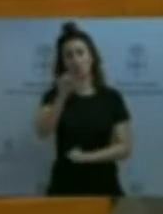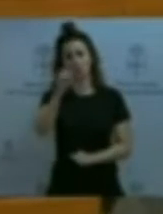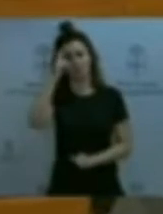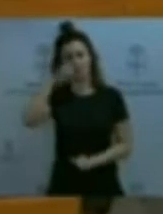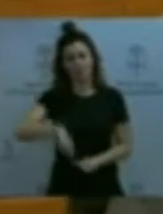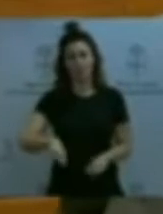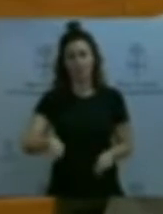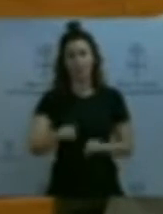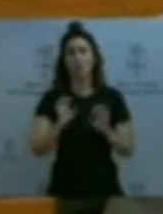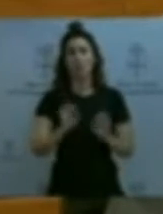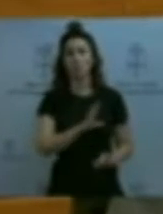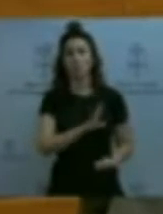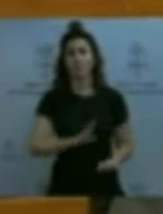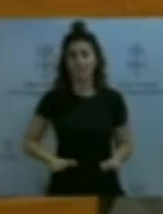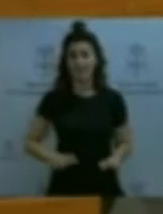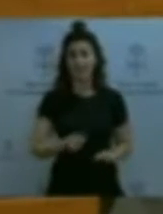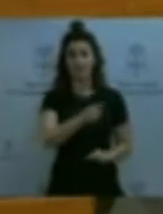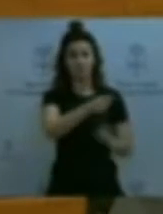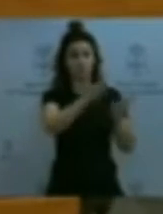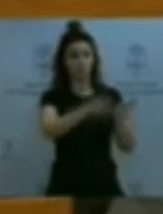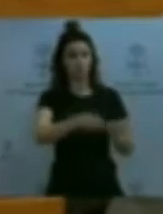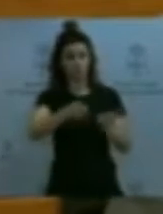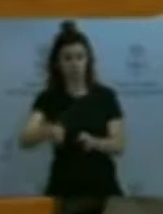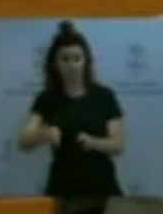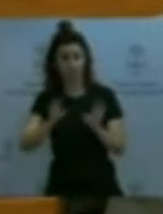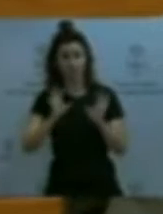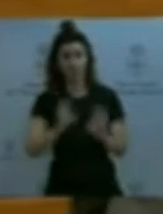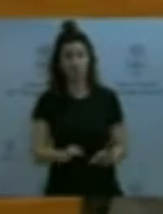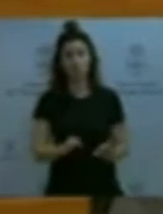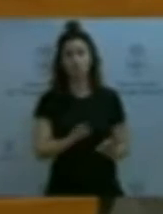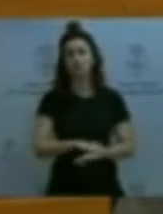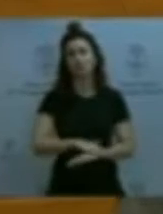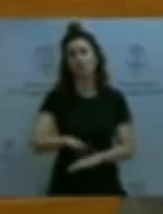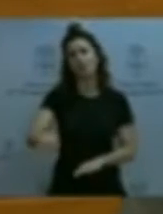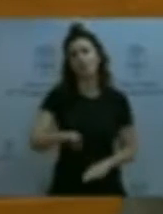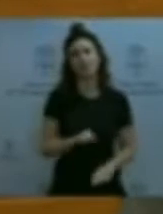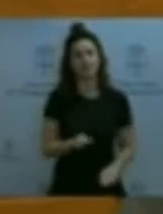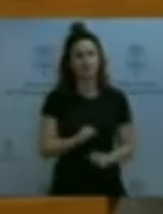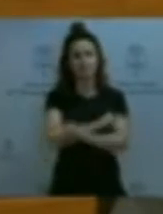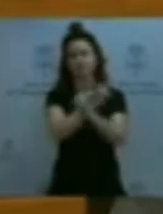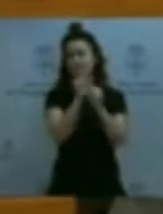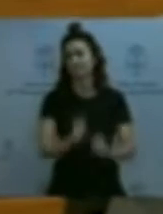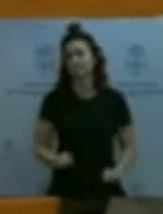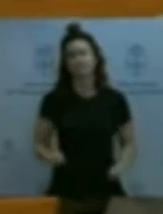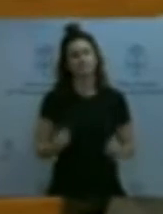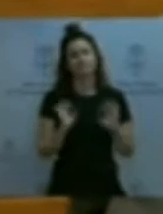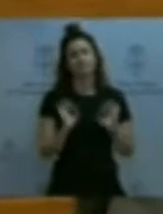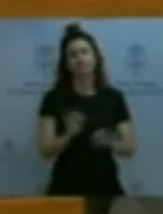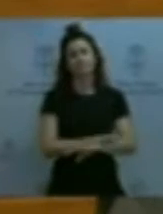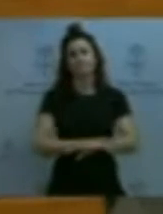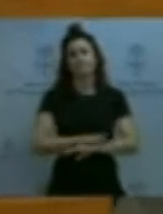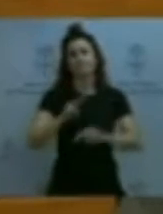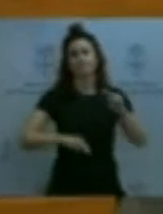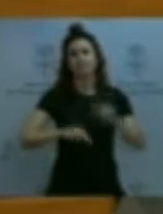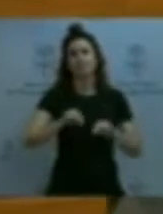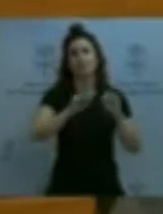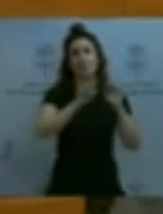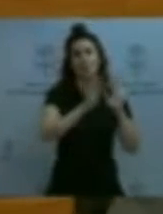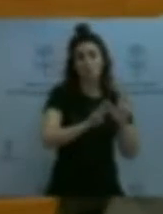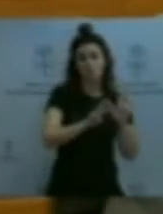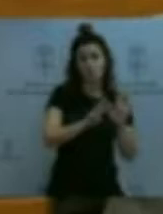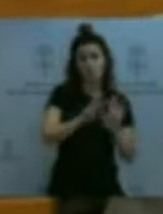pedazos, eso va a ser imposible mientras ustedes ocupen el Ministerio de Fomento. 814 millones de euros, estación intermodal en el centro